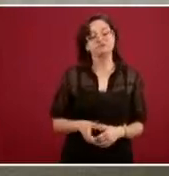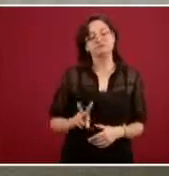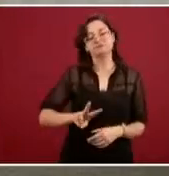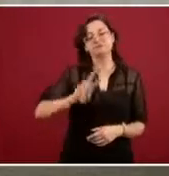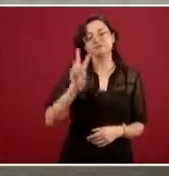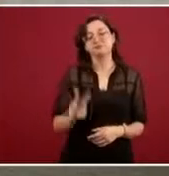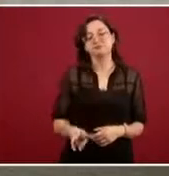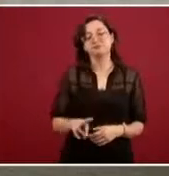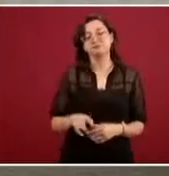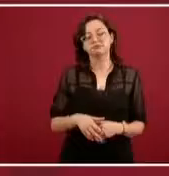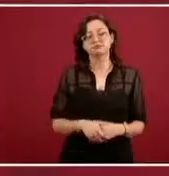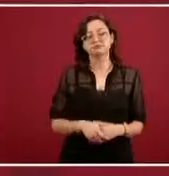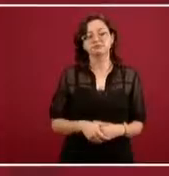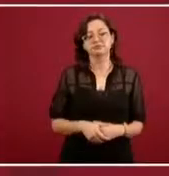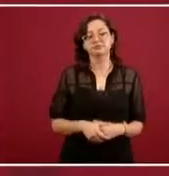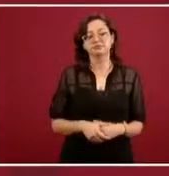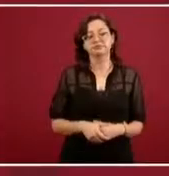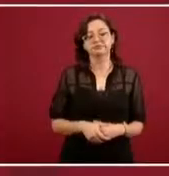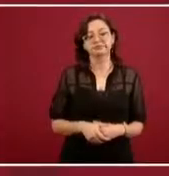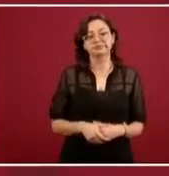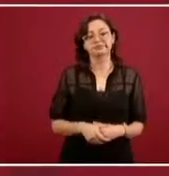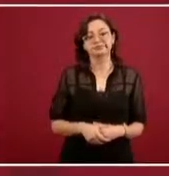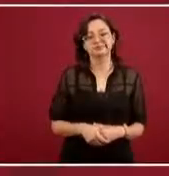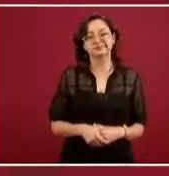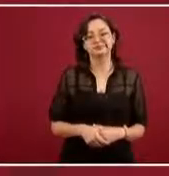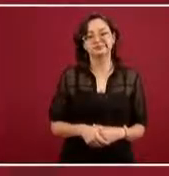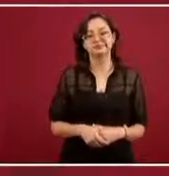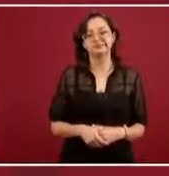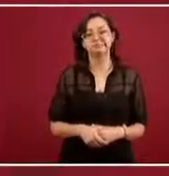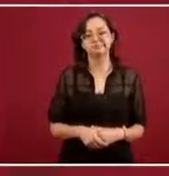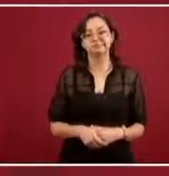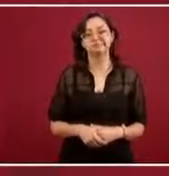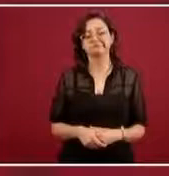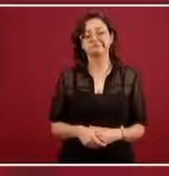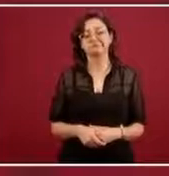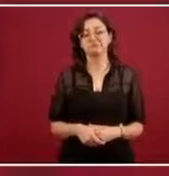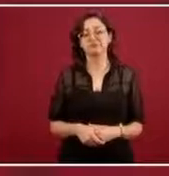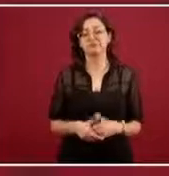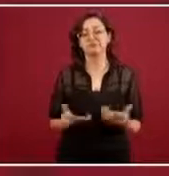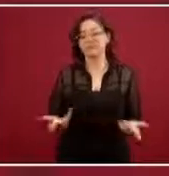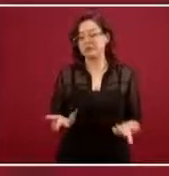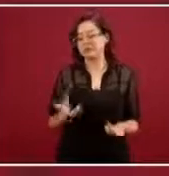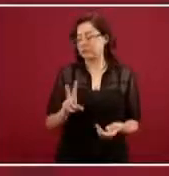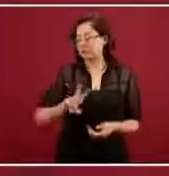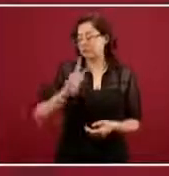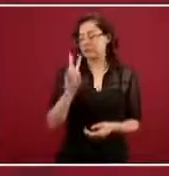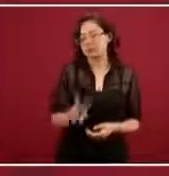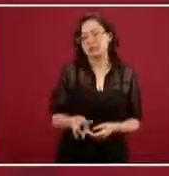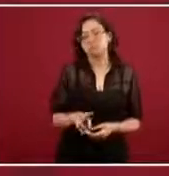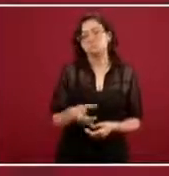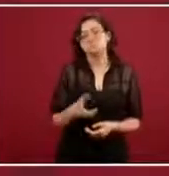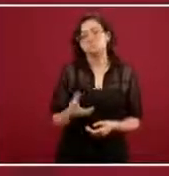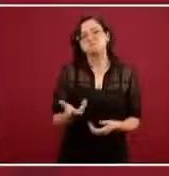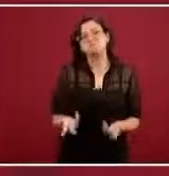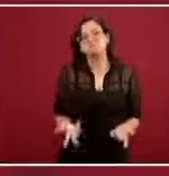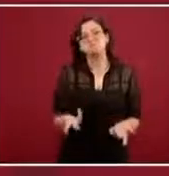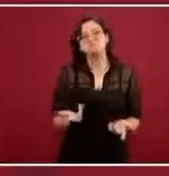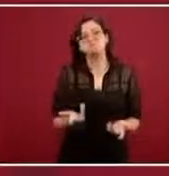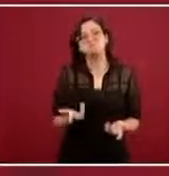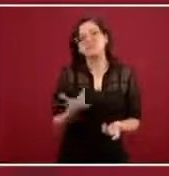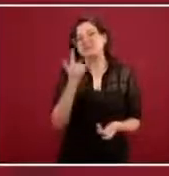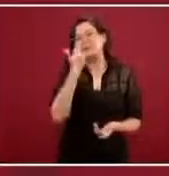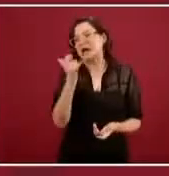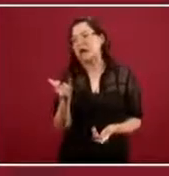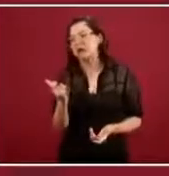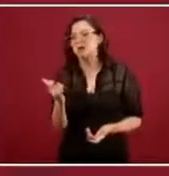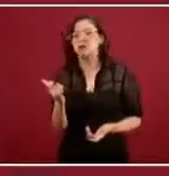Efectivamente, no sería raro, y lo digo en este término porque no conozco que exista ya una descripción suficientemente